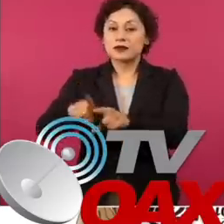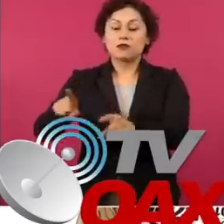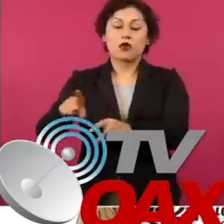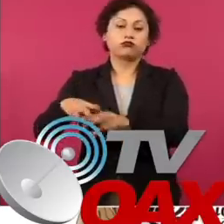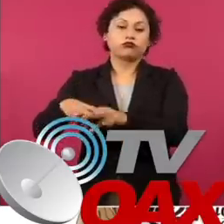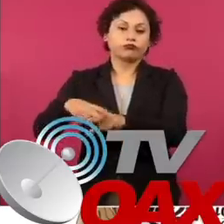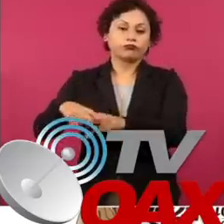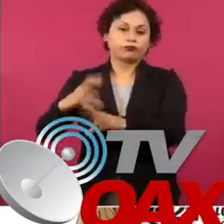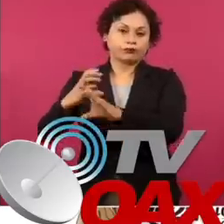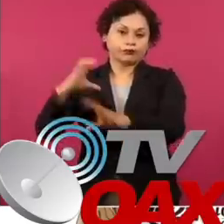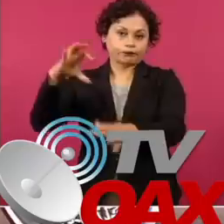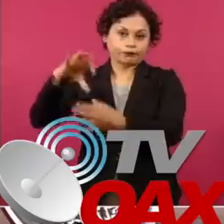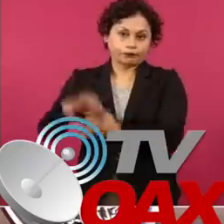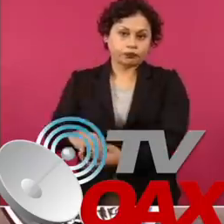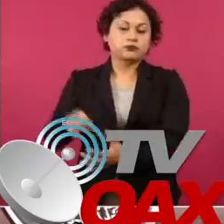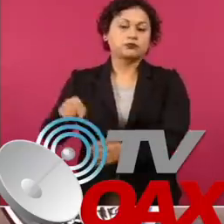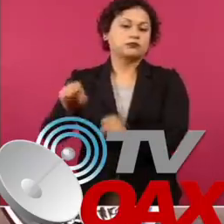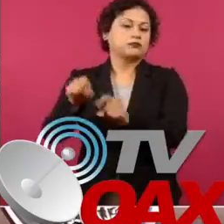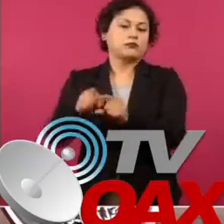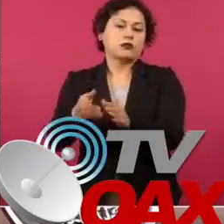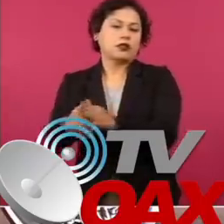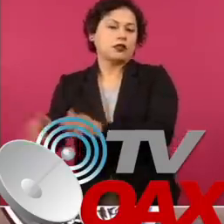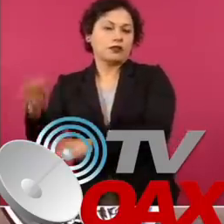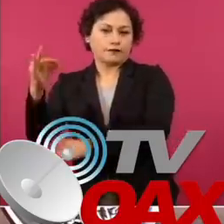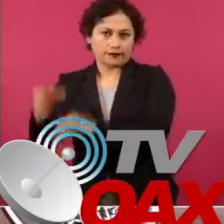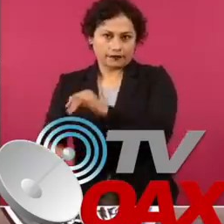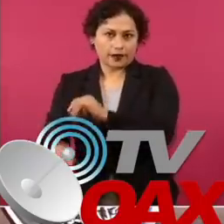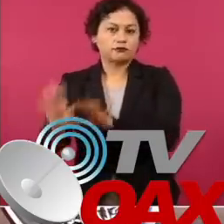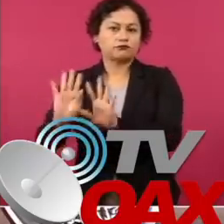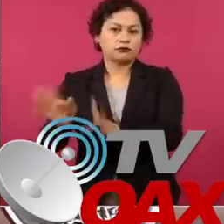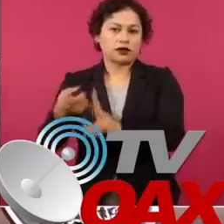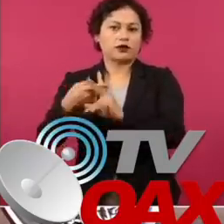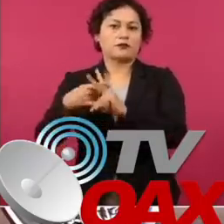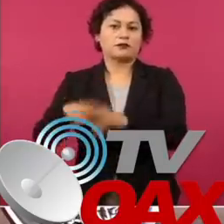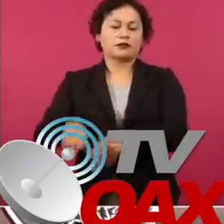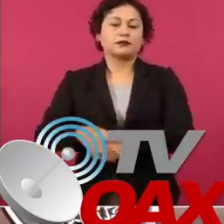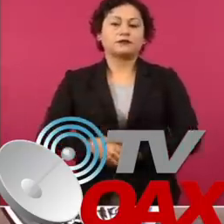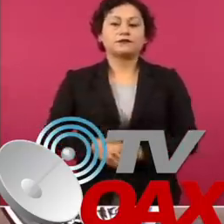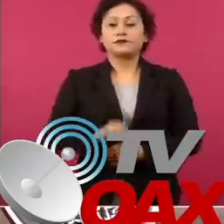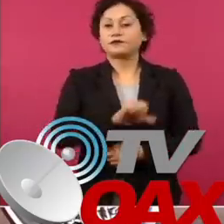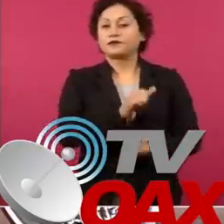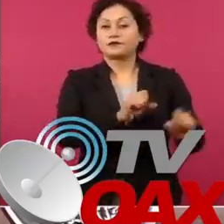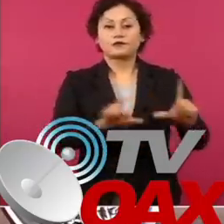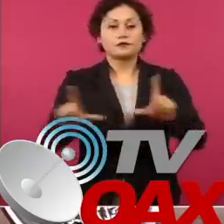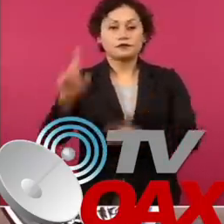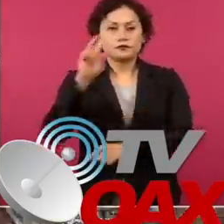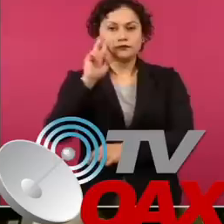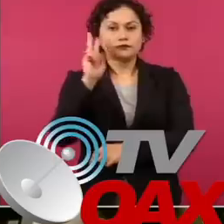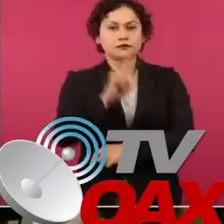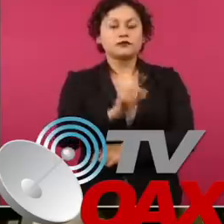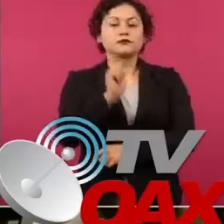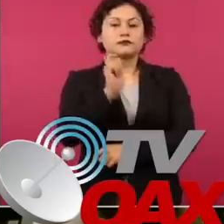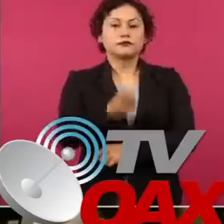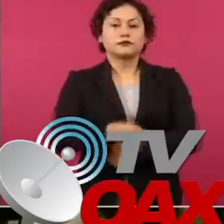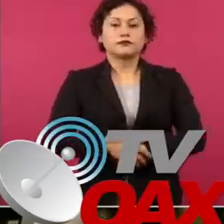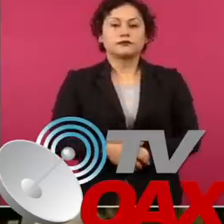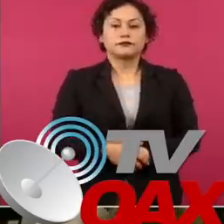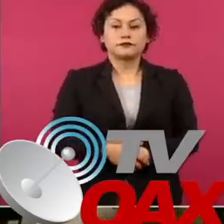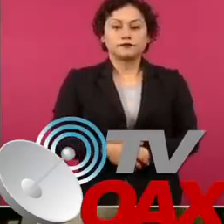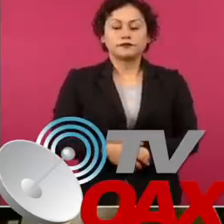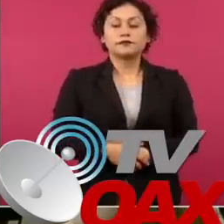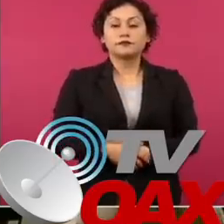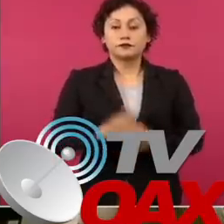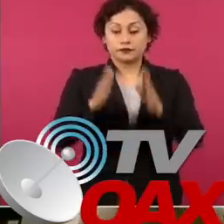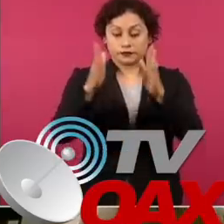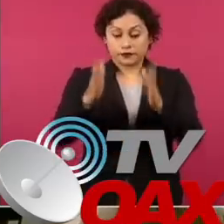final. En la siguiente lámina se muestra un esquema en el que dentro del tramo